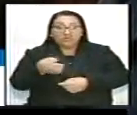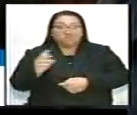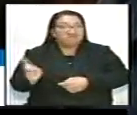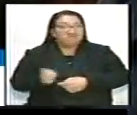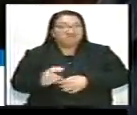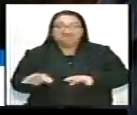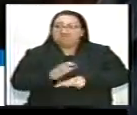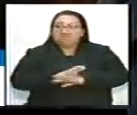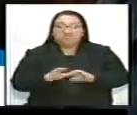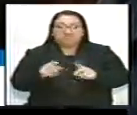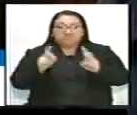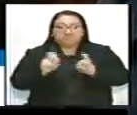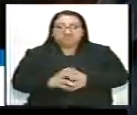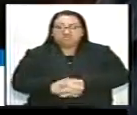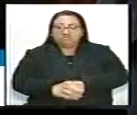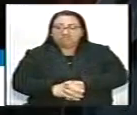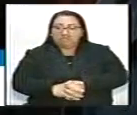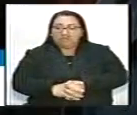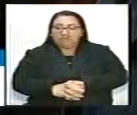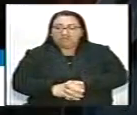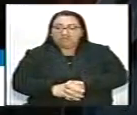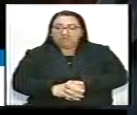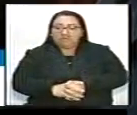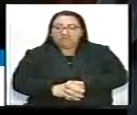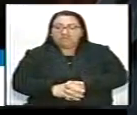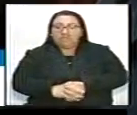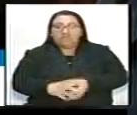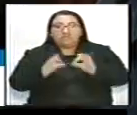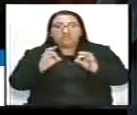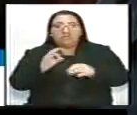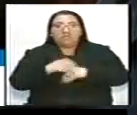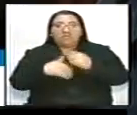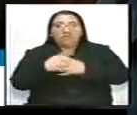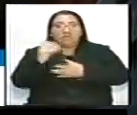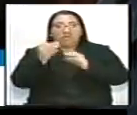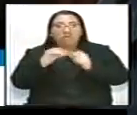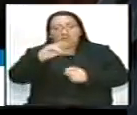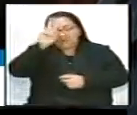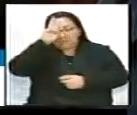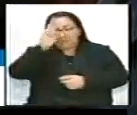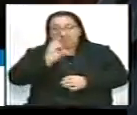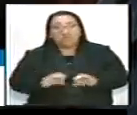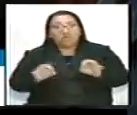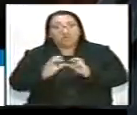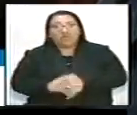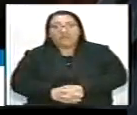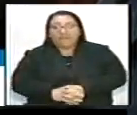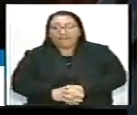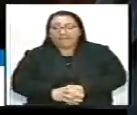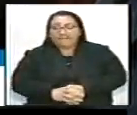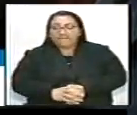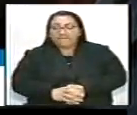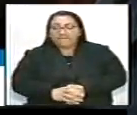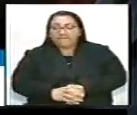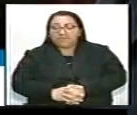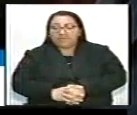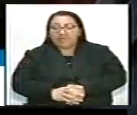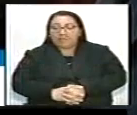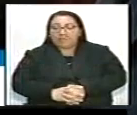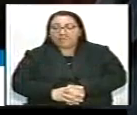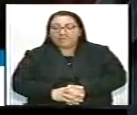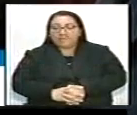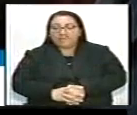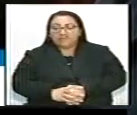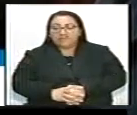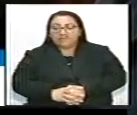tema. Entonces, está en peligro la economía del país, el desarrollo del país. Tenemos antisistemas que